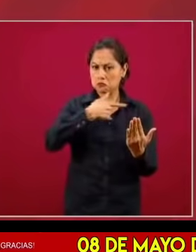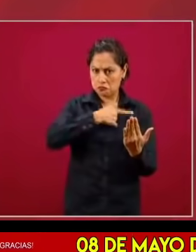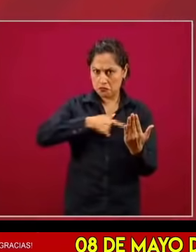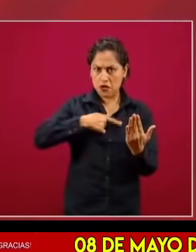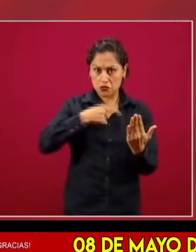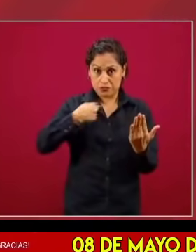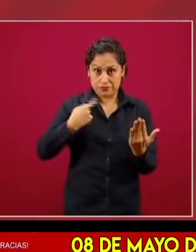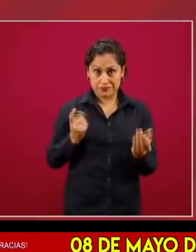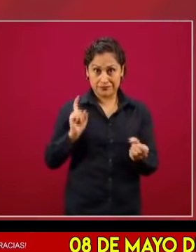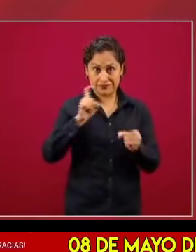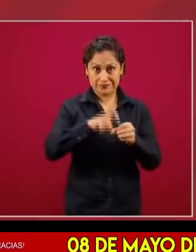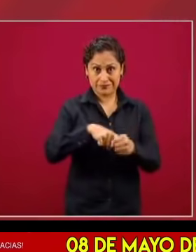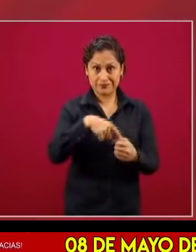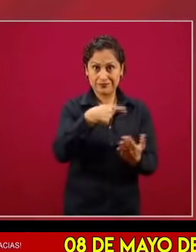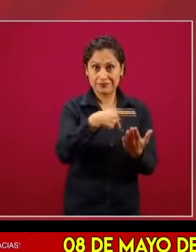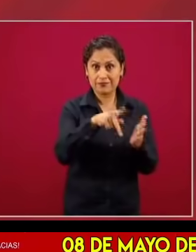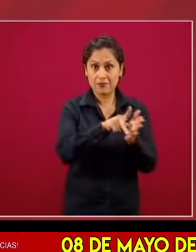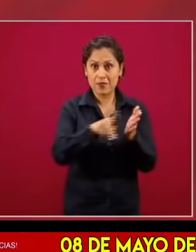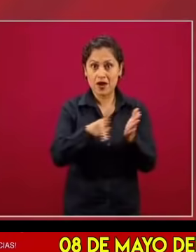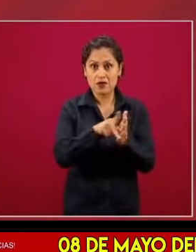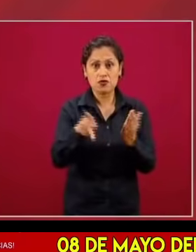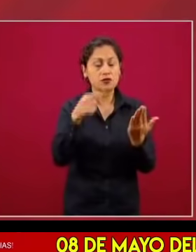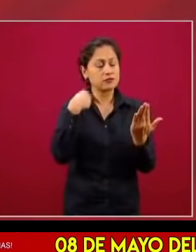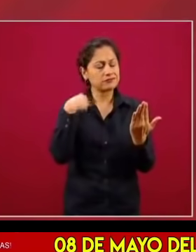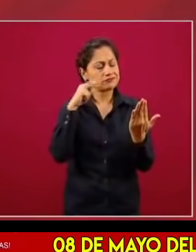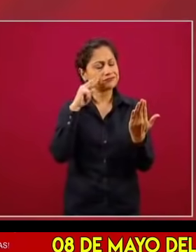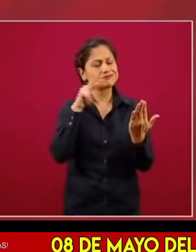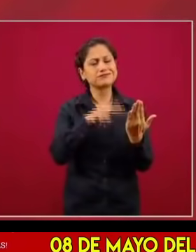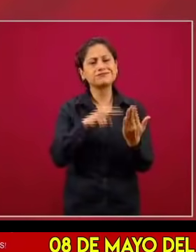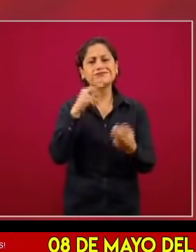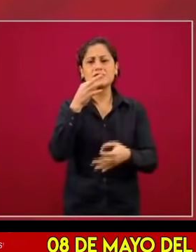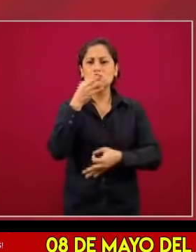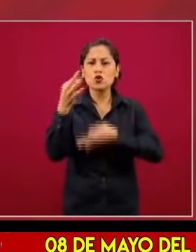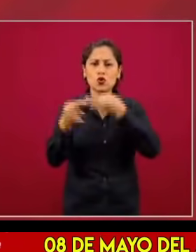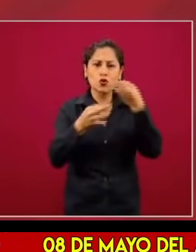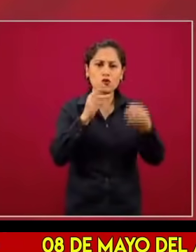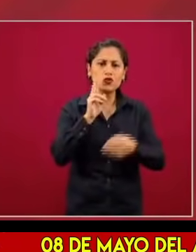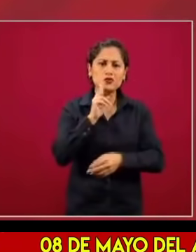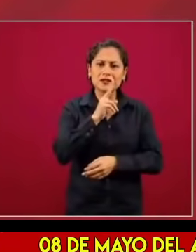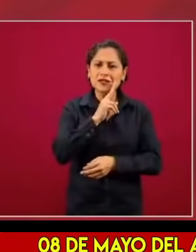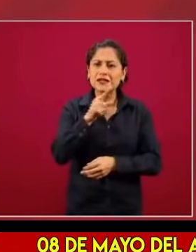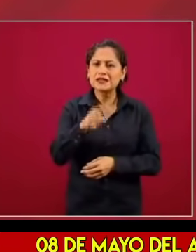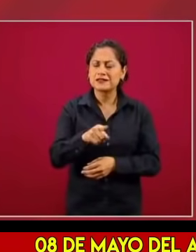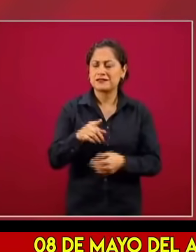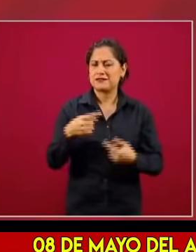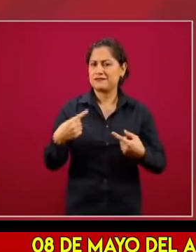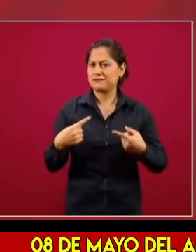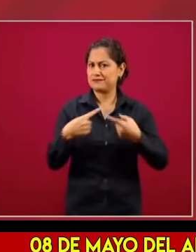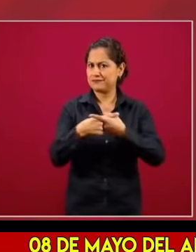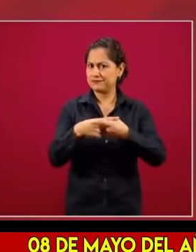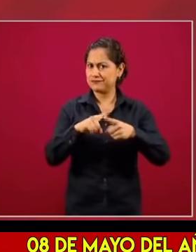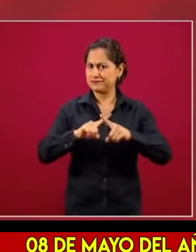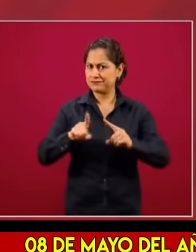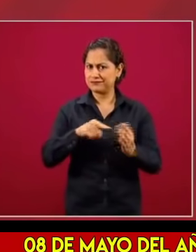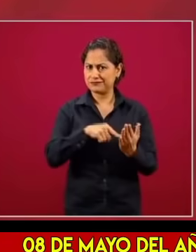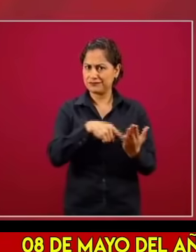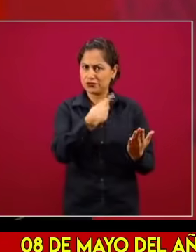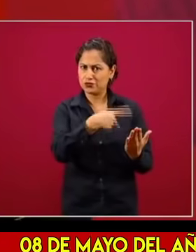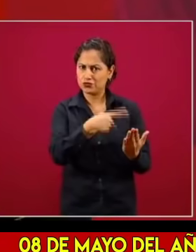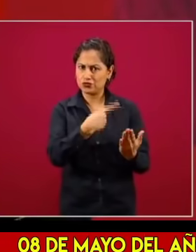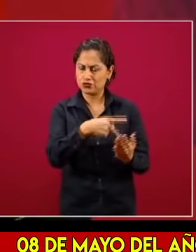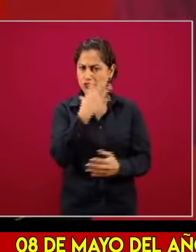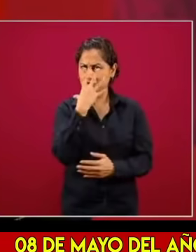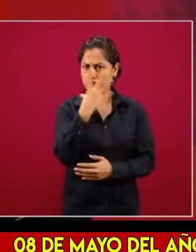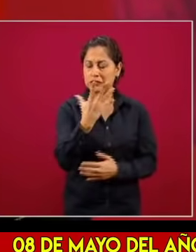suscrito este periódico y me llamó la también una noticia que en poco desentona con los estándares periodísticos de este medio